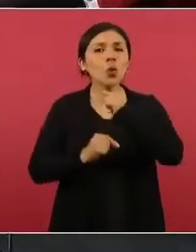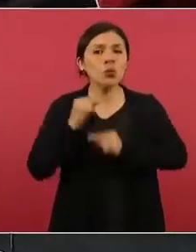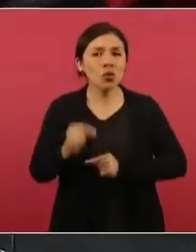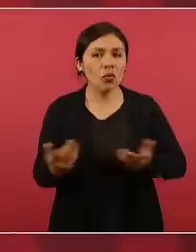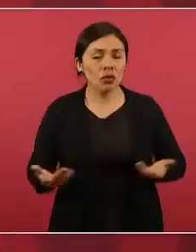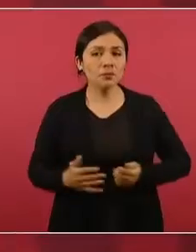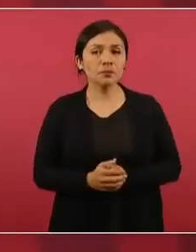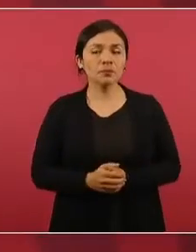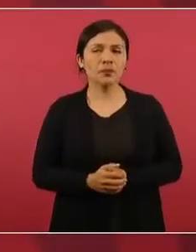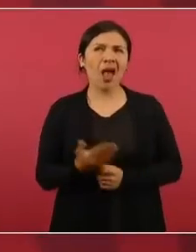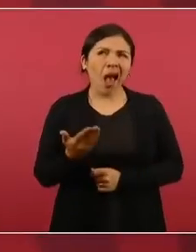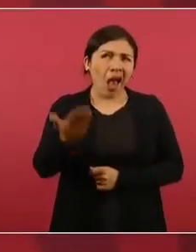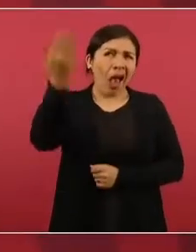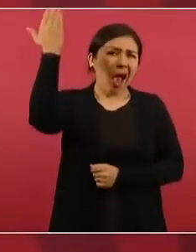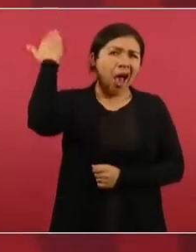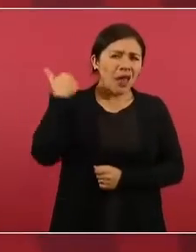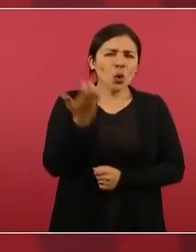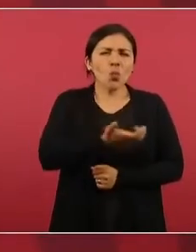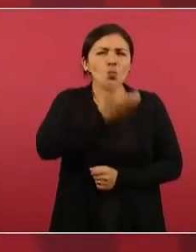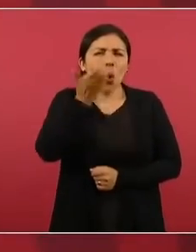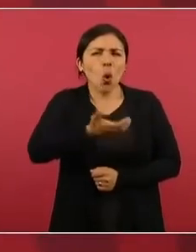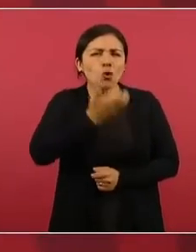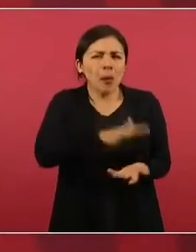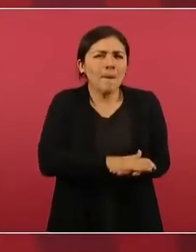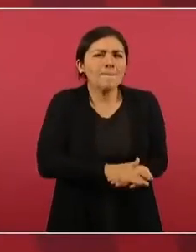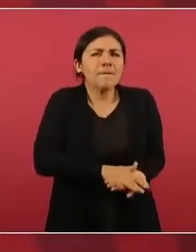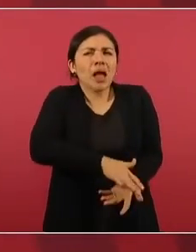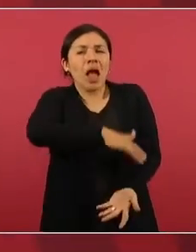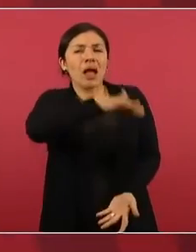Lo que predominaba en México,